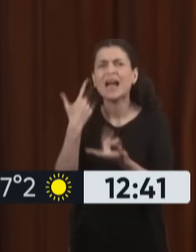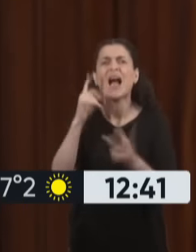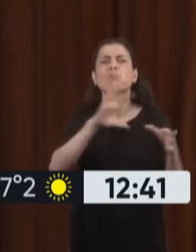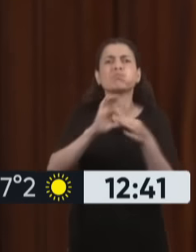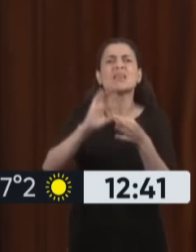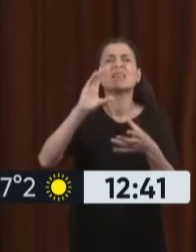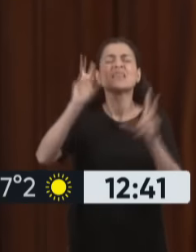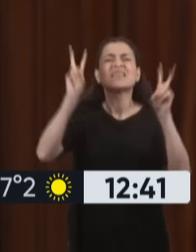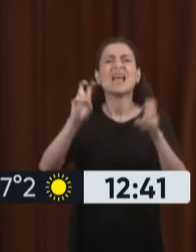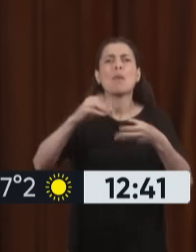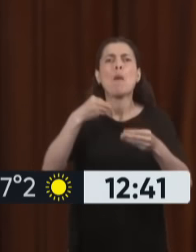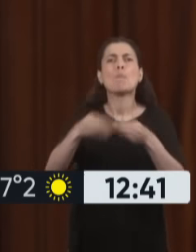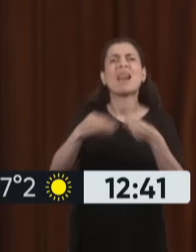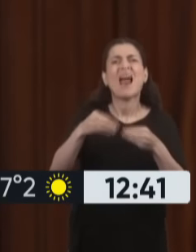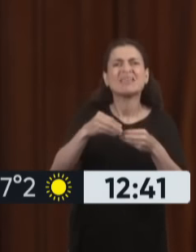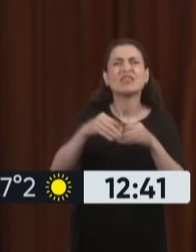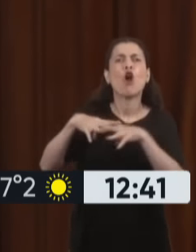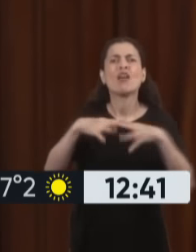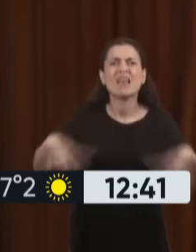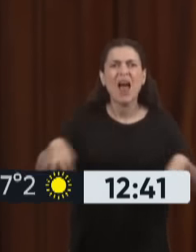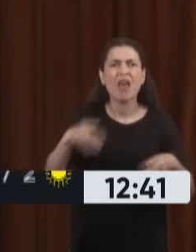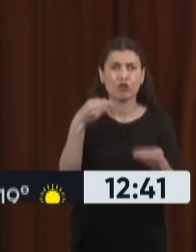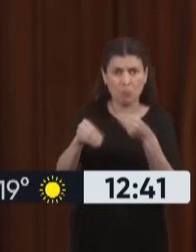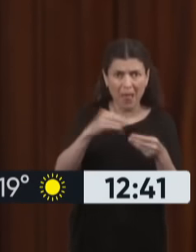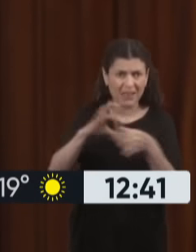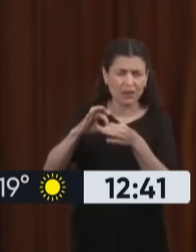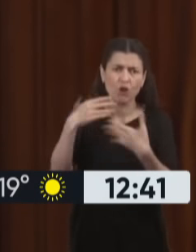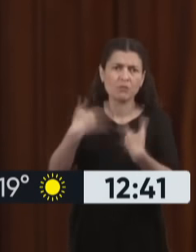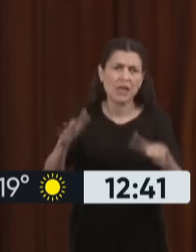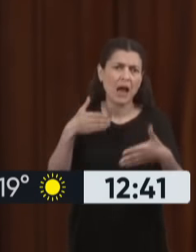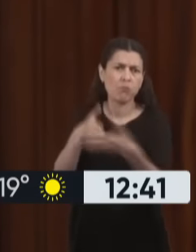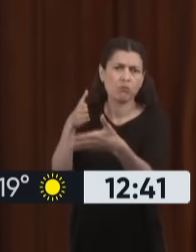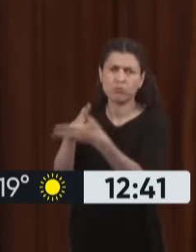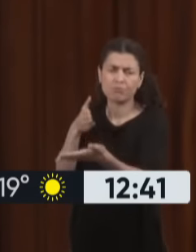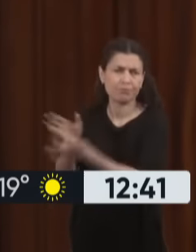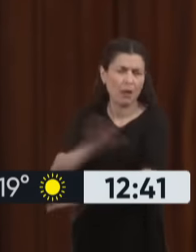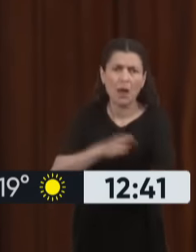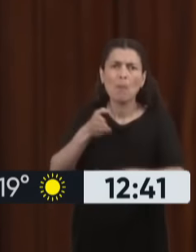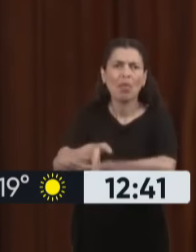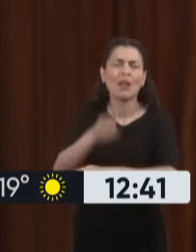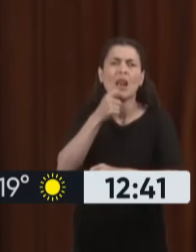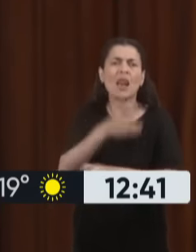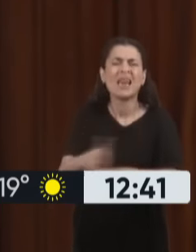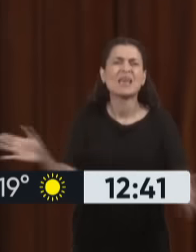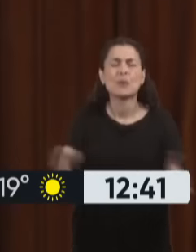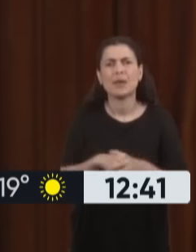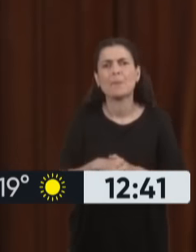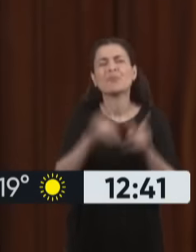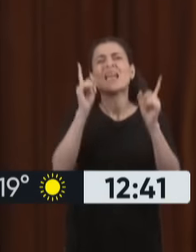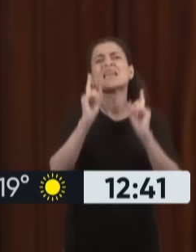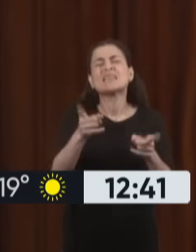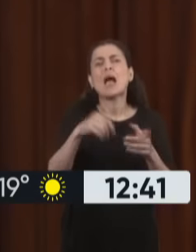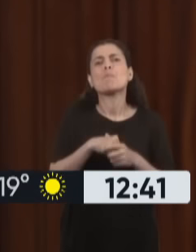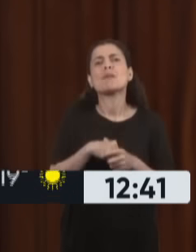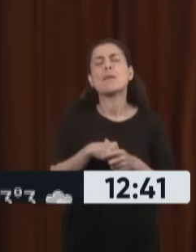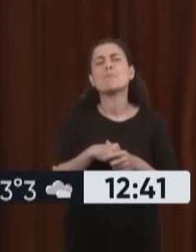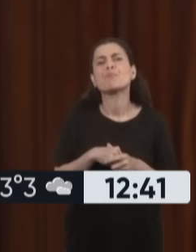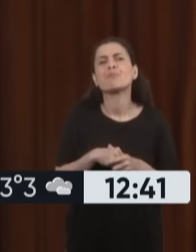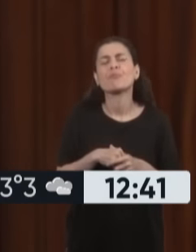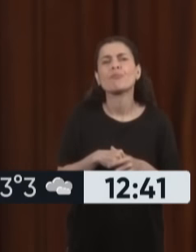los hilados sintéticos. Estamos simplificando los trámites de exportación como el régimen de admisión temporaria y